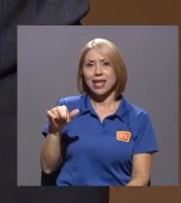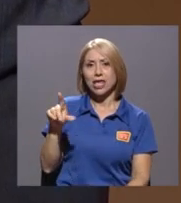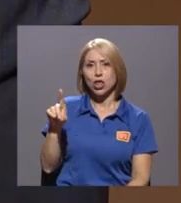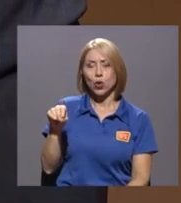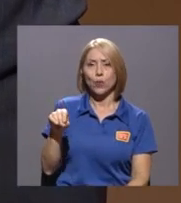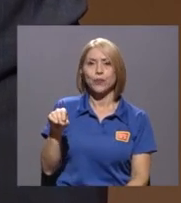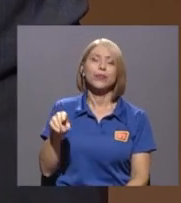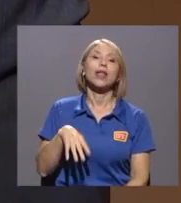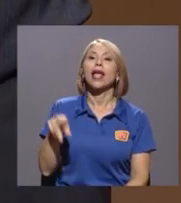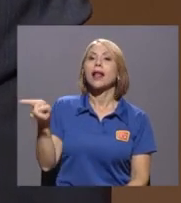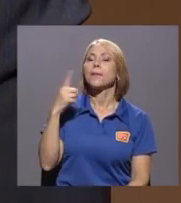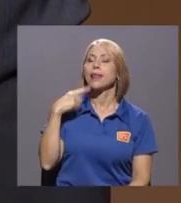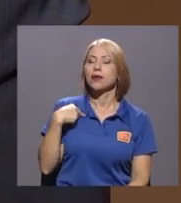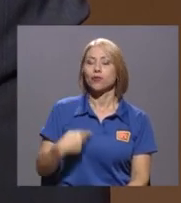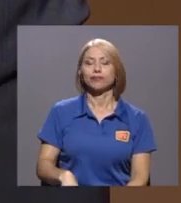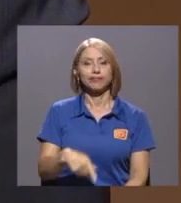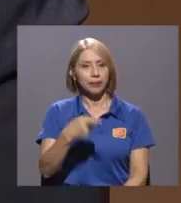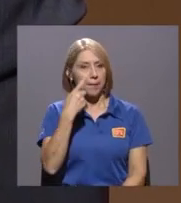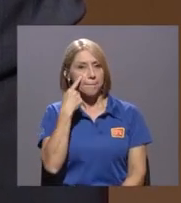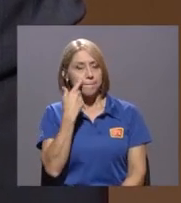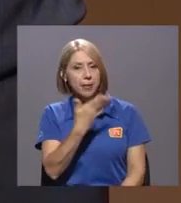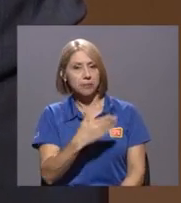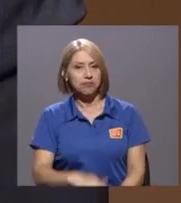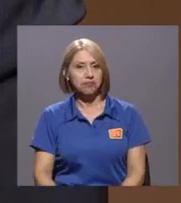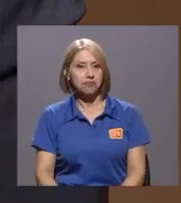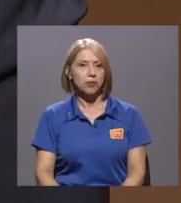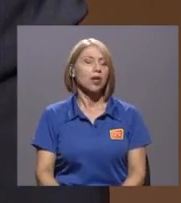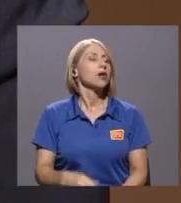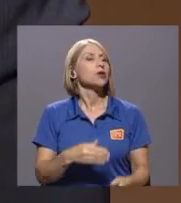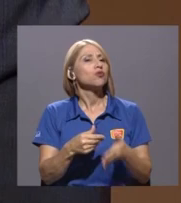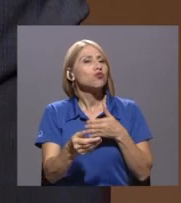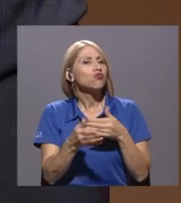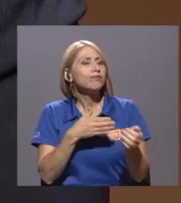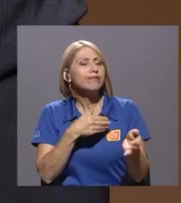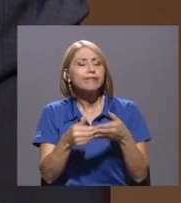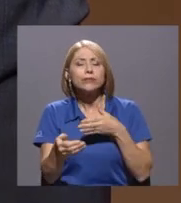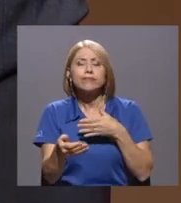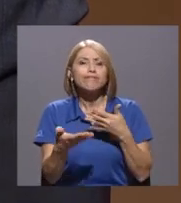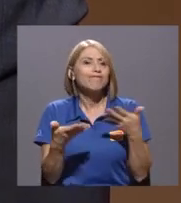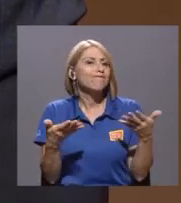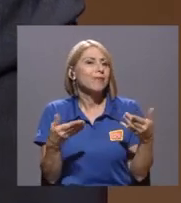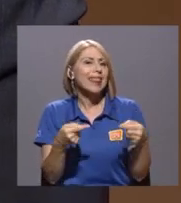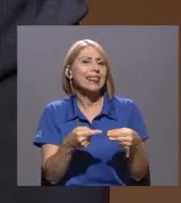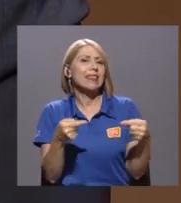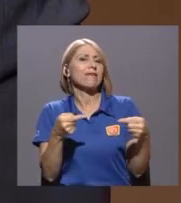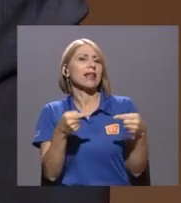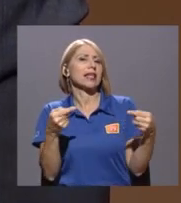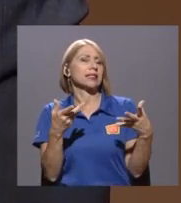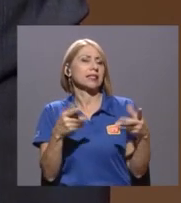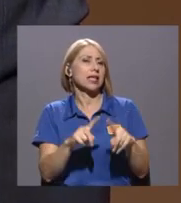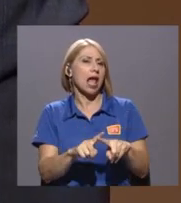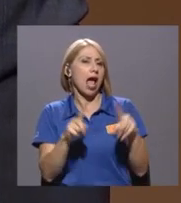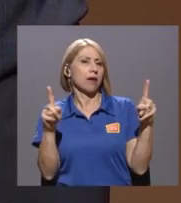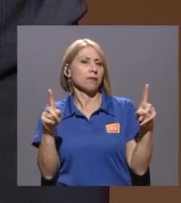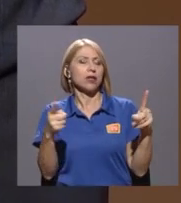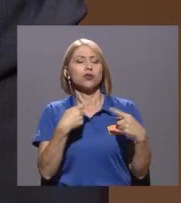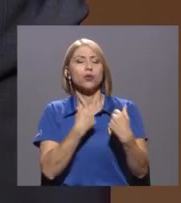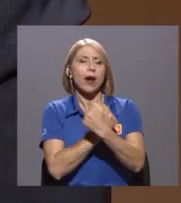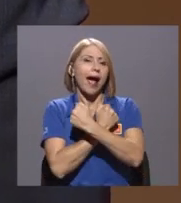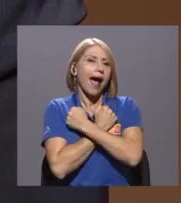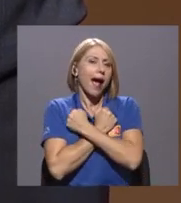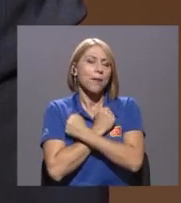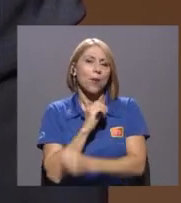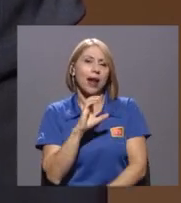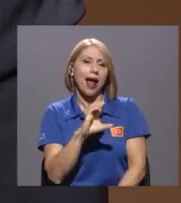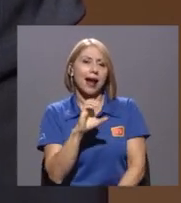y me dijo ve adolfo por encima de cualquier diferencia yo amo la caja así es